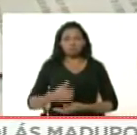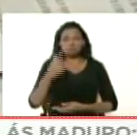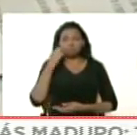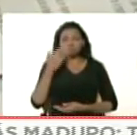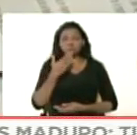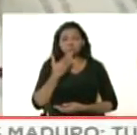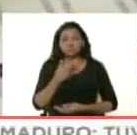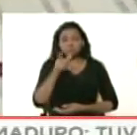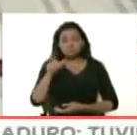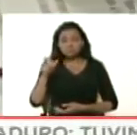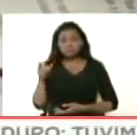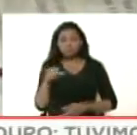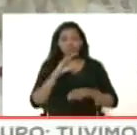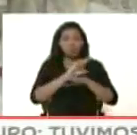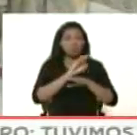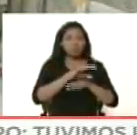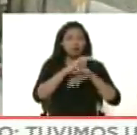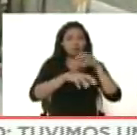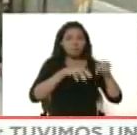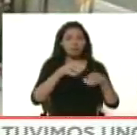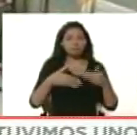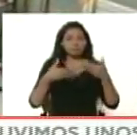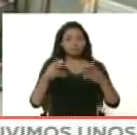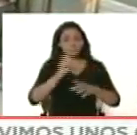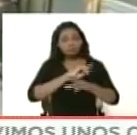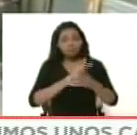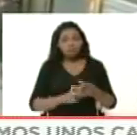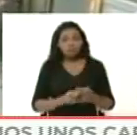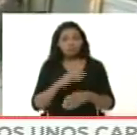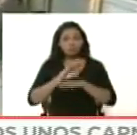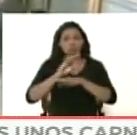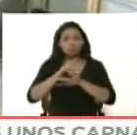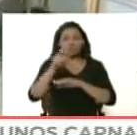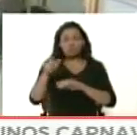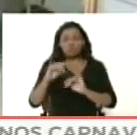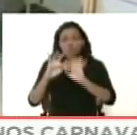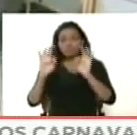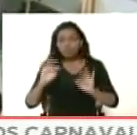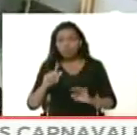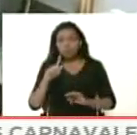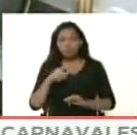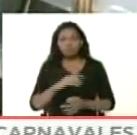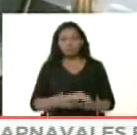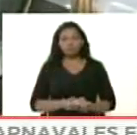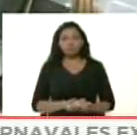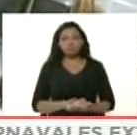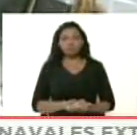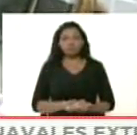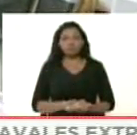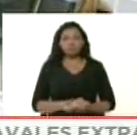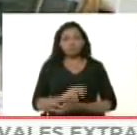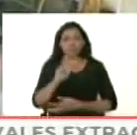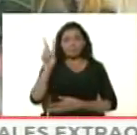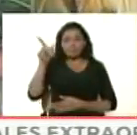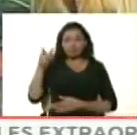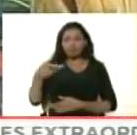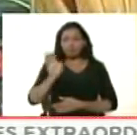criadores darle fuerza de crianza a estas razas genéticas